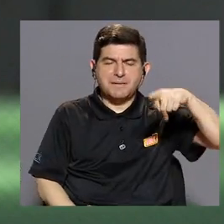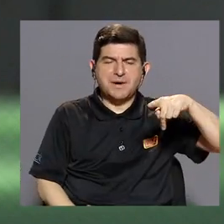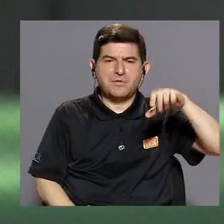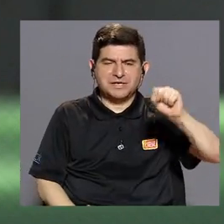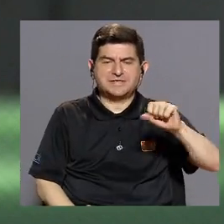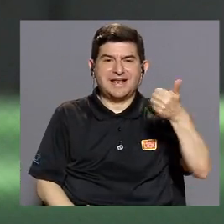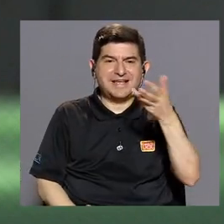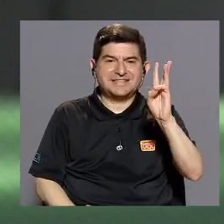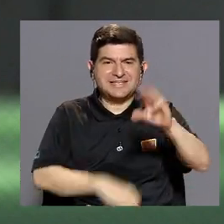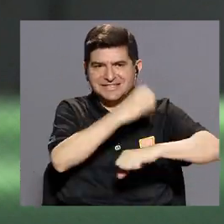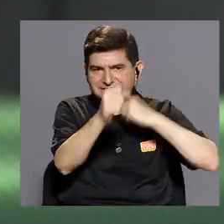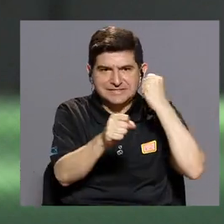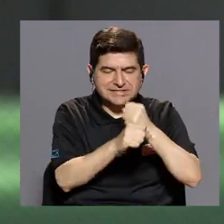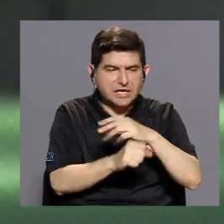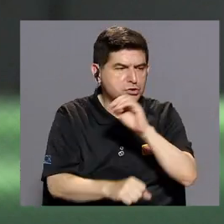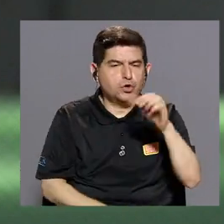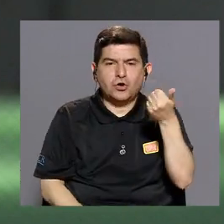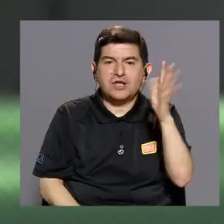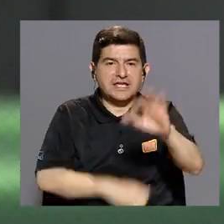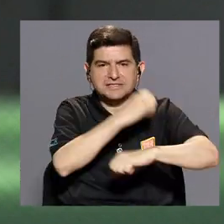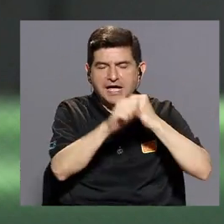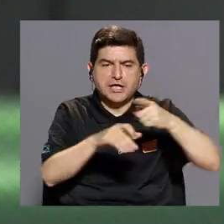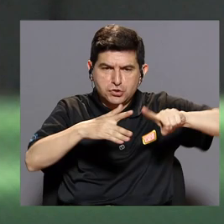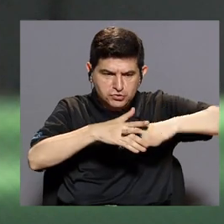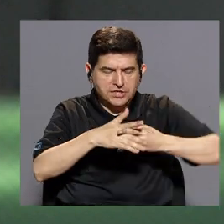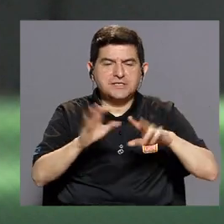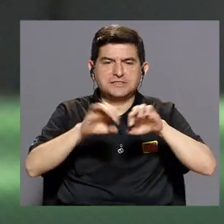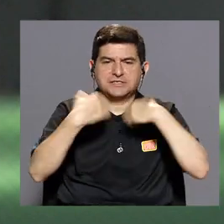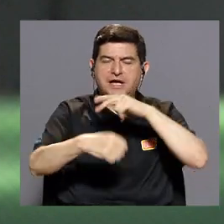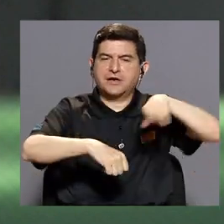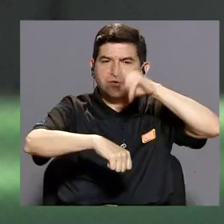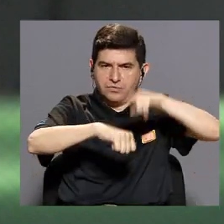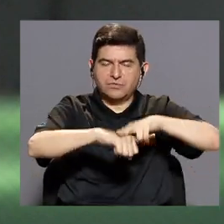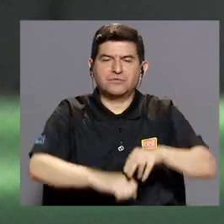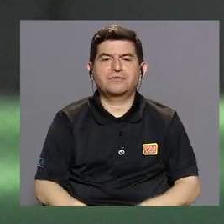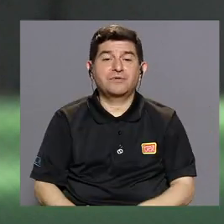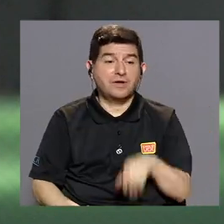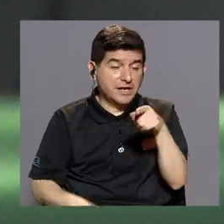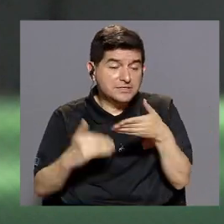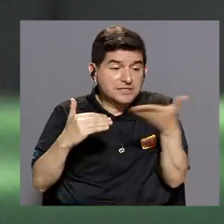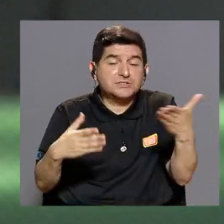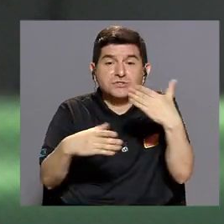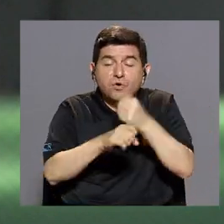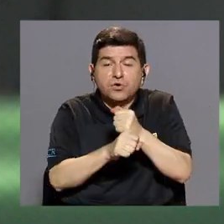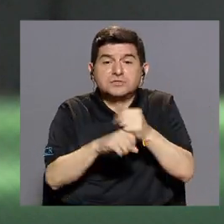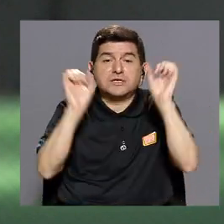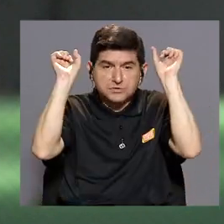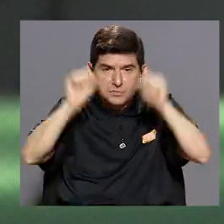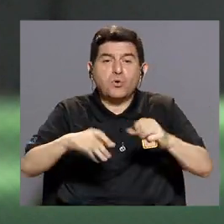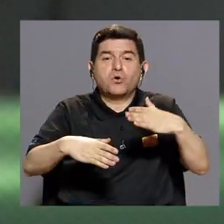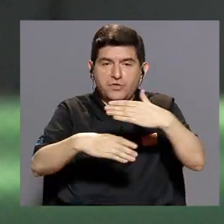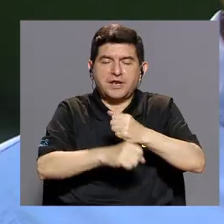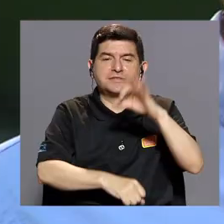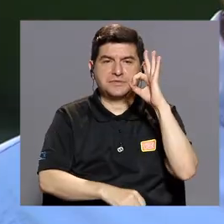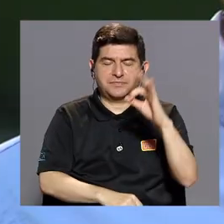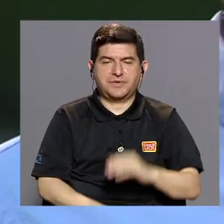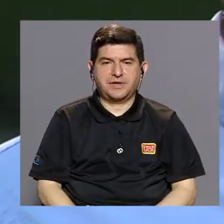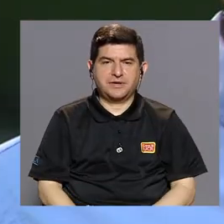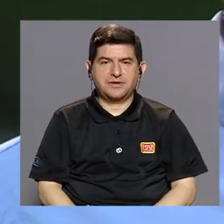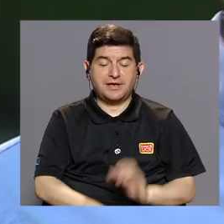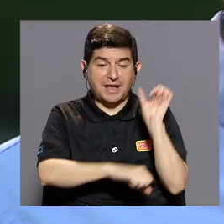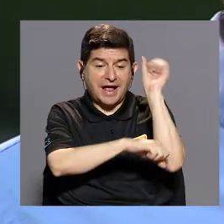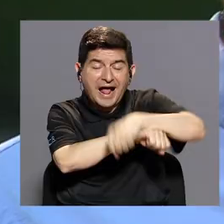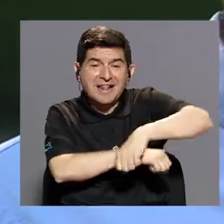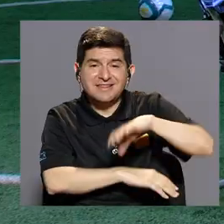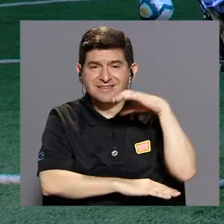con 16 años, 15 años, pudo debutar con la selección mayor. O sea, cosas que queríamos hacer que se lograron y se dieron bien. Cuando le